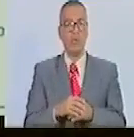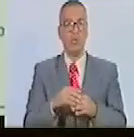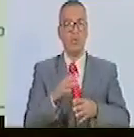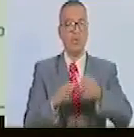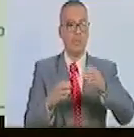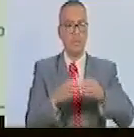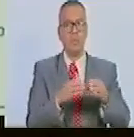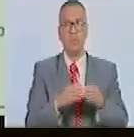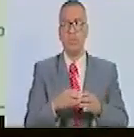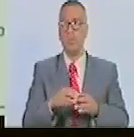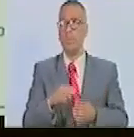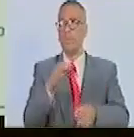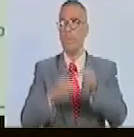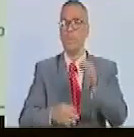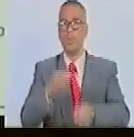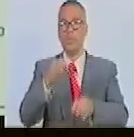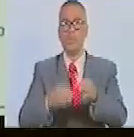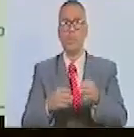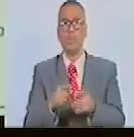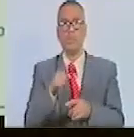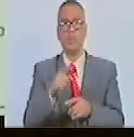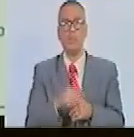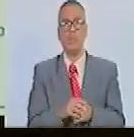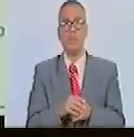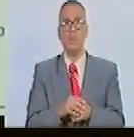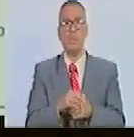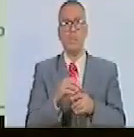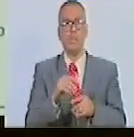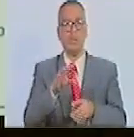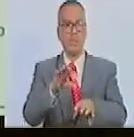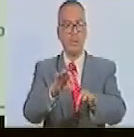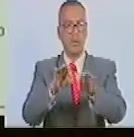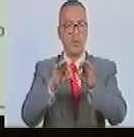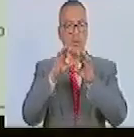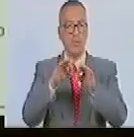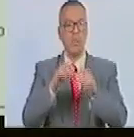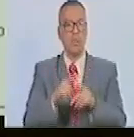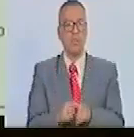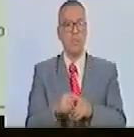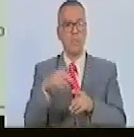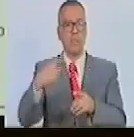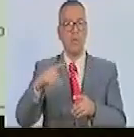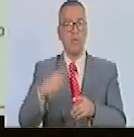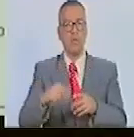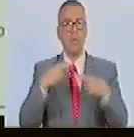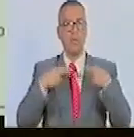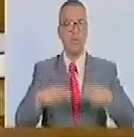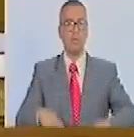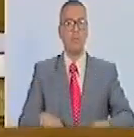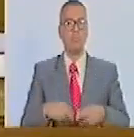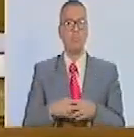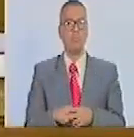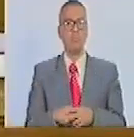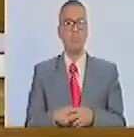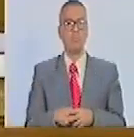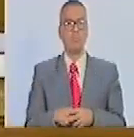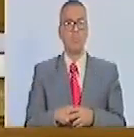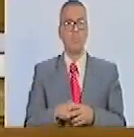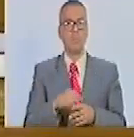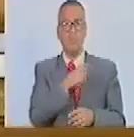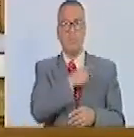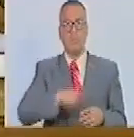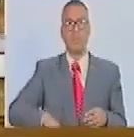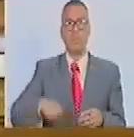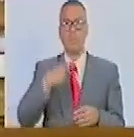y técnico y el nivel de instrucción es abogada con especialización en derechos humanos. Señor